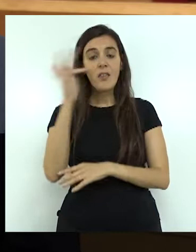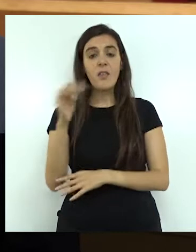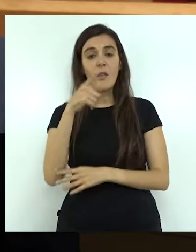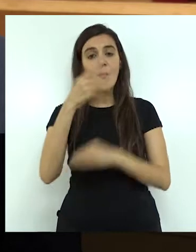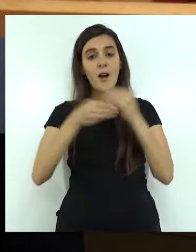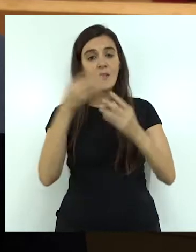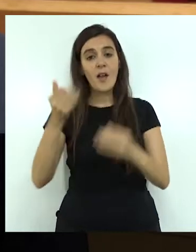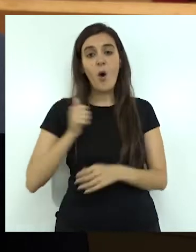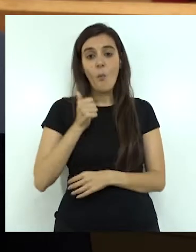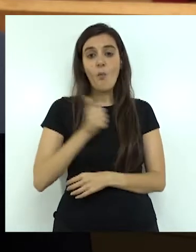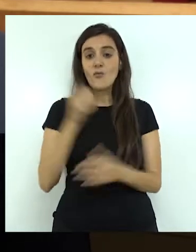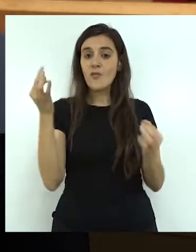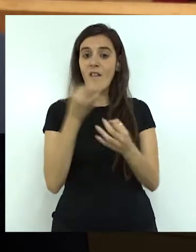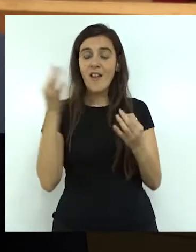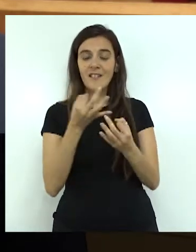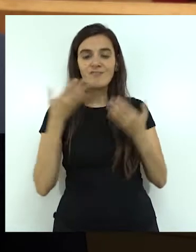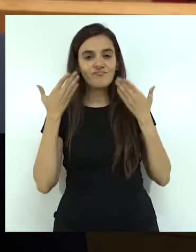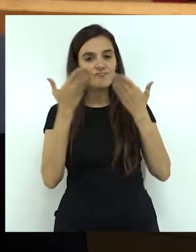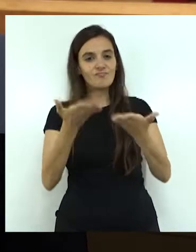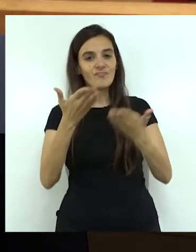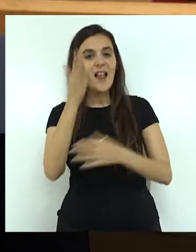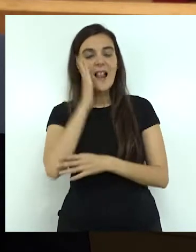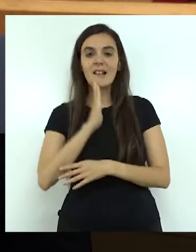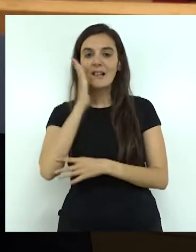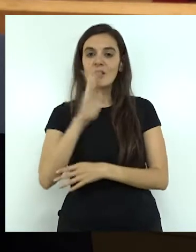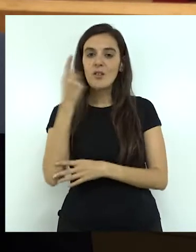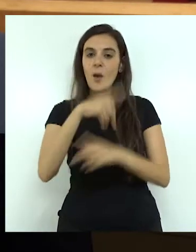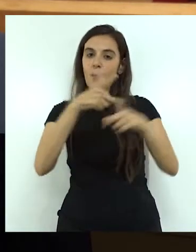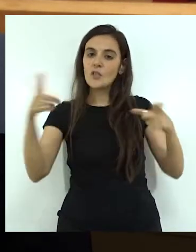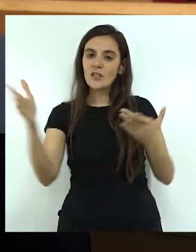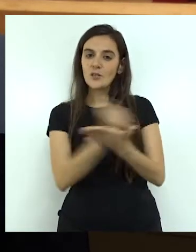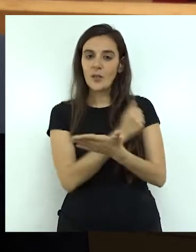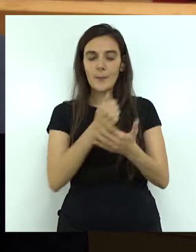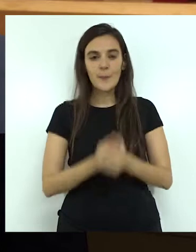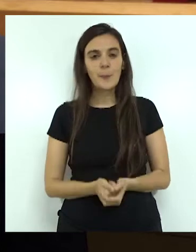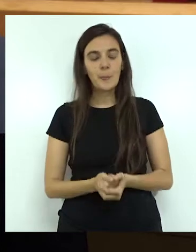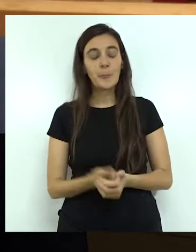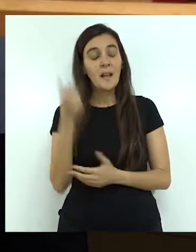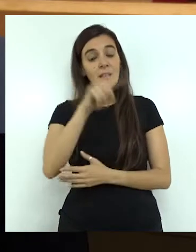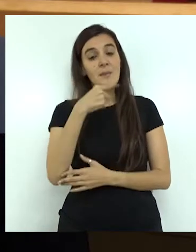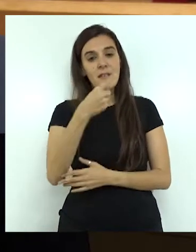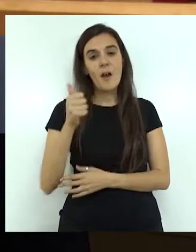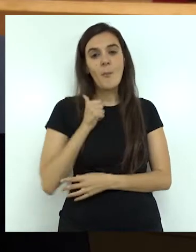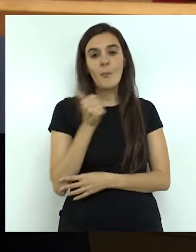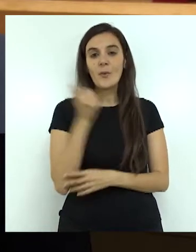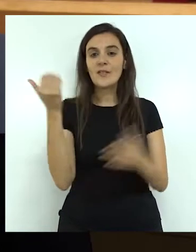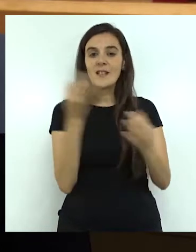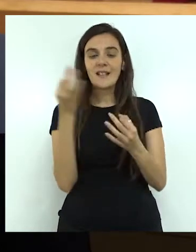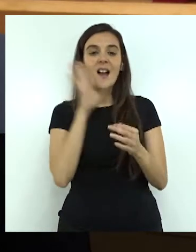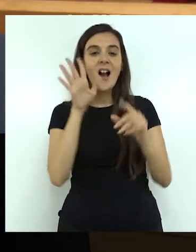oportunidad y se aliente el cariño entre las personas también quiero aprovechar la ocasión